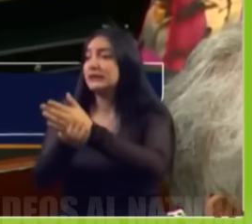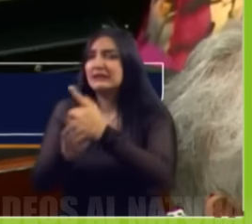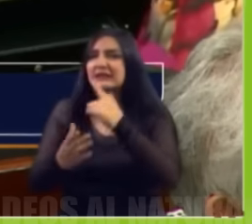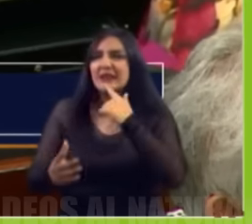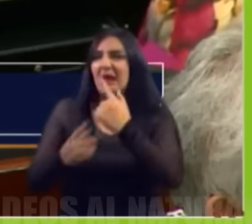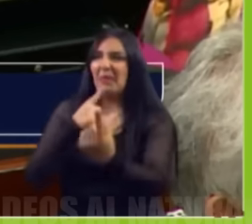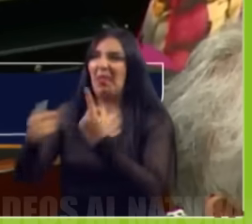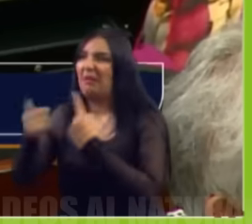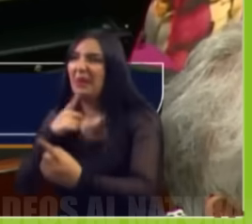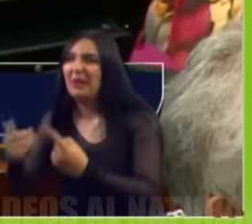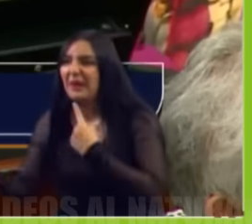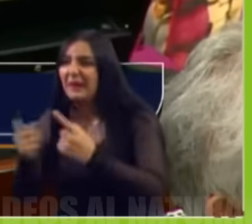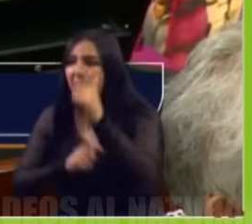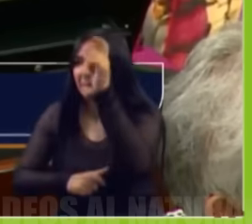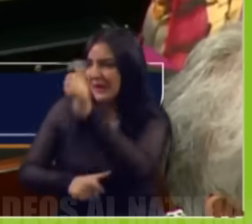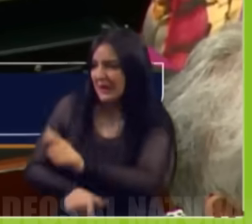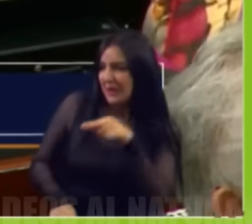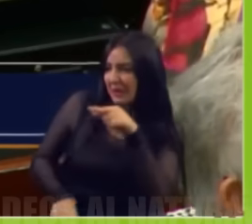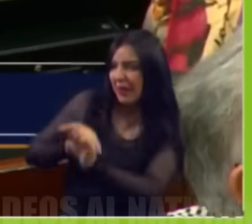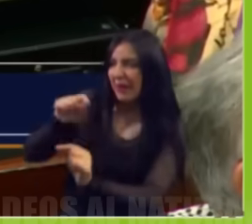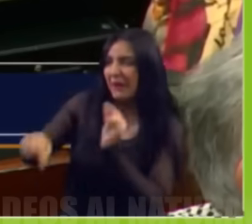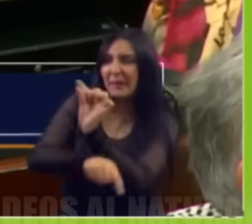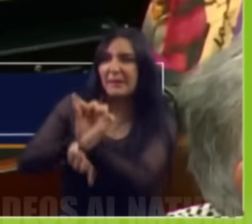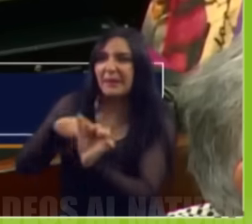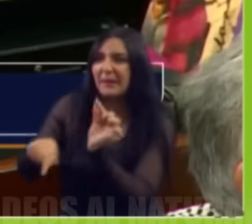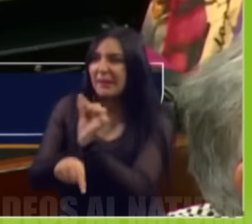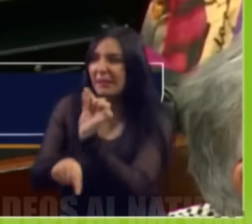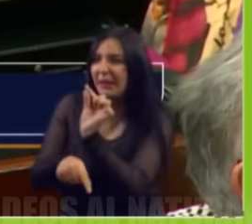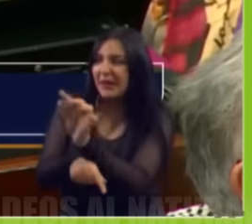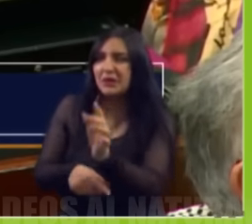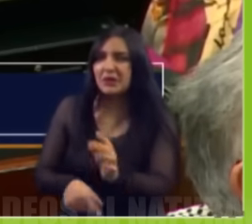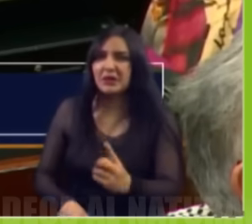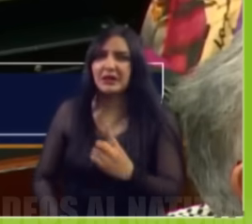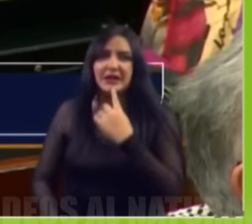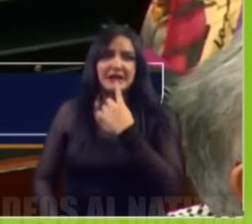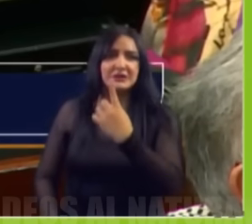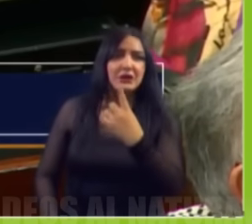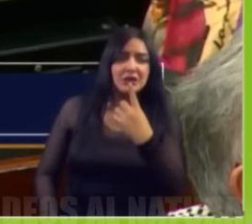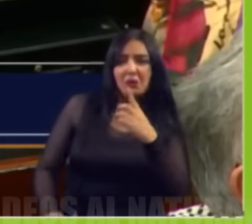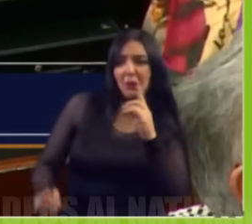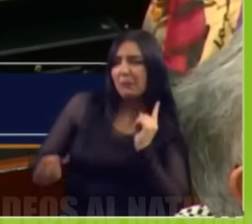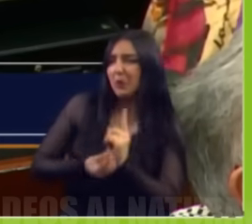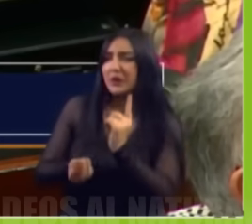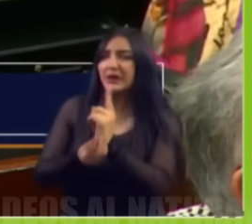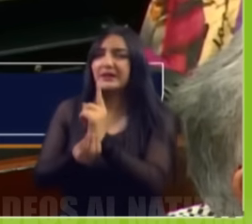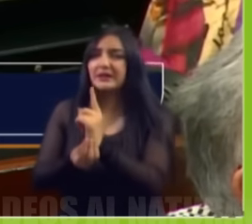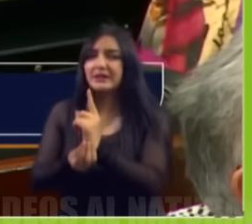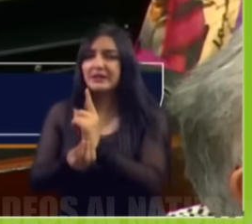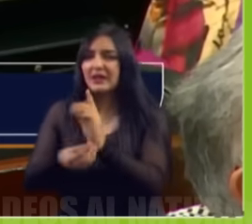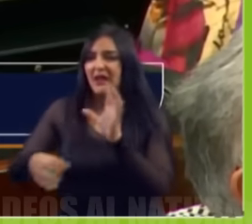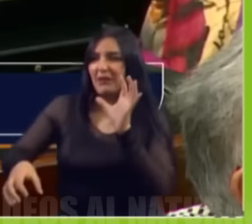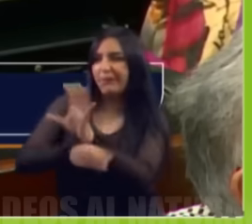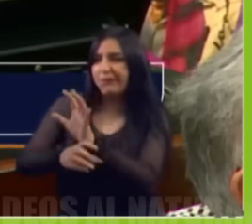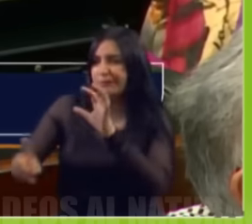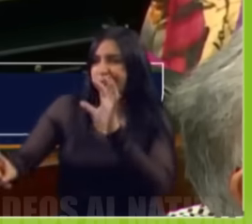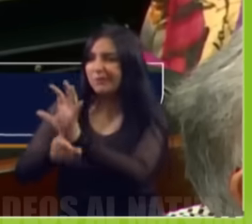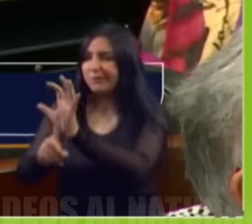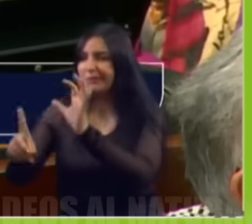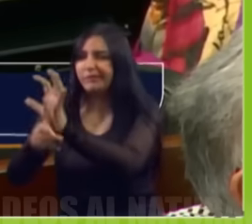en la intimidad de la persona, el buscar el argumento político y no el ataque a la